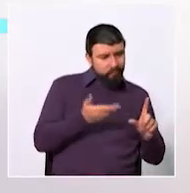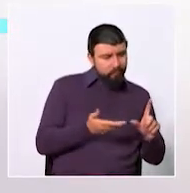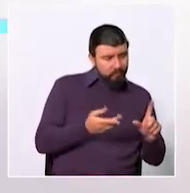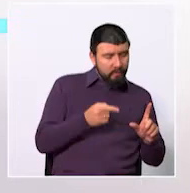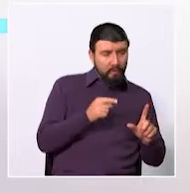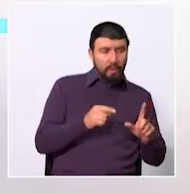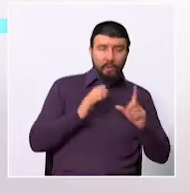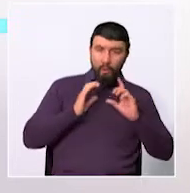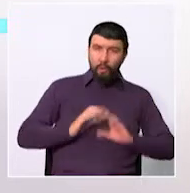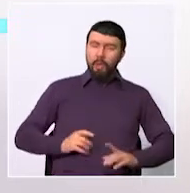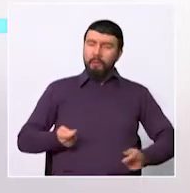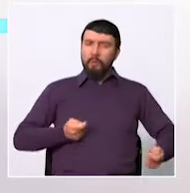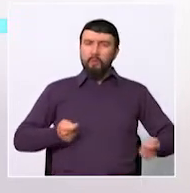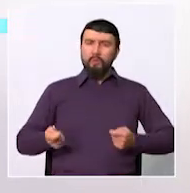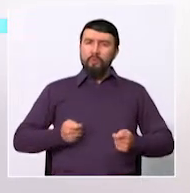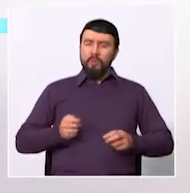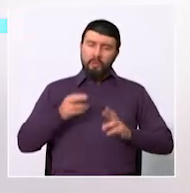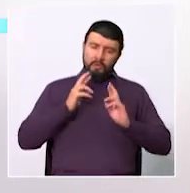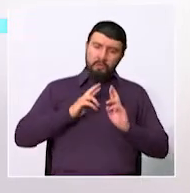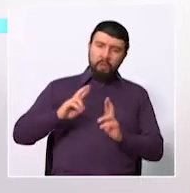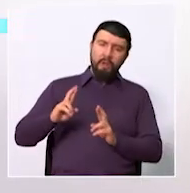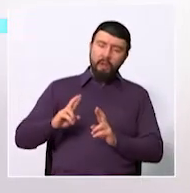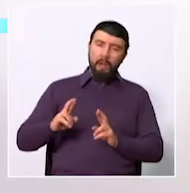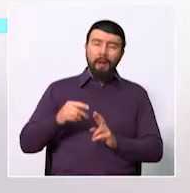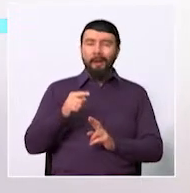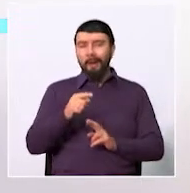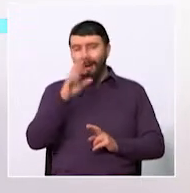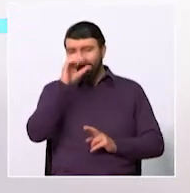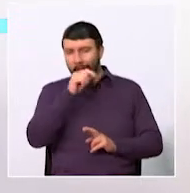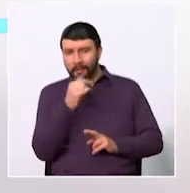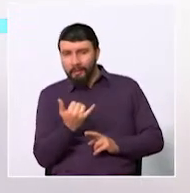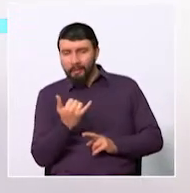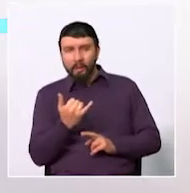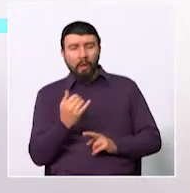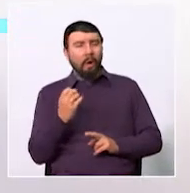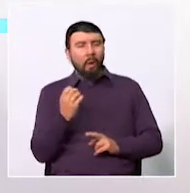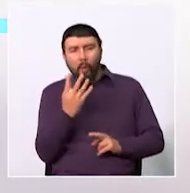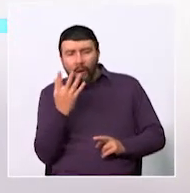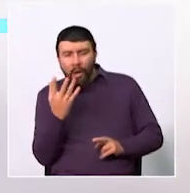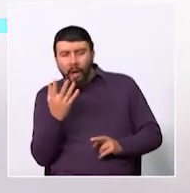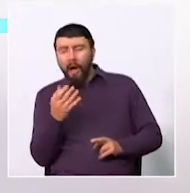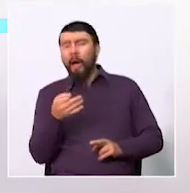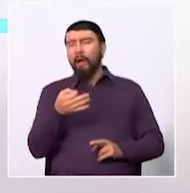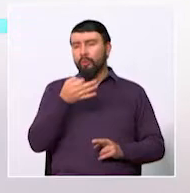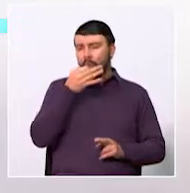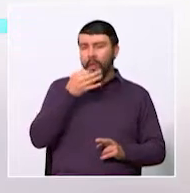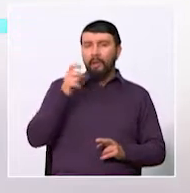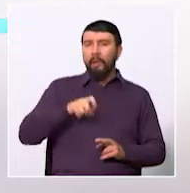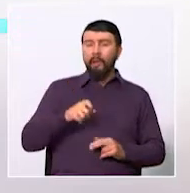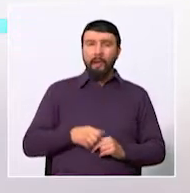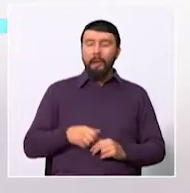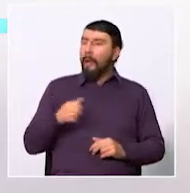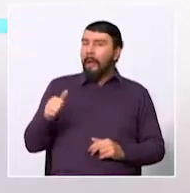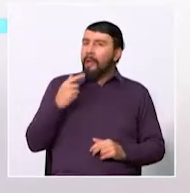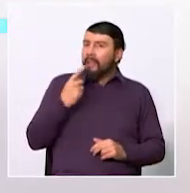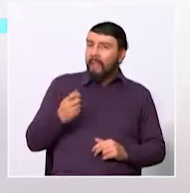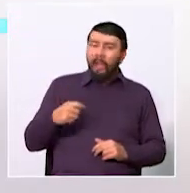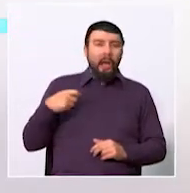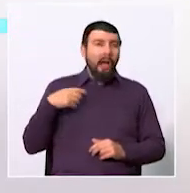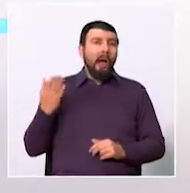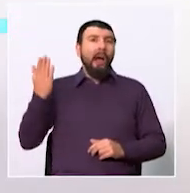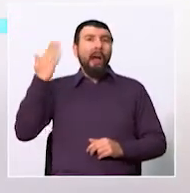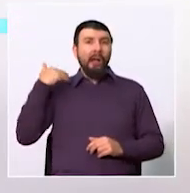cuerpo uno puede determinar la dosis que necesita porque ya dice me estaban